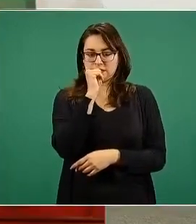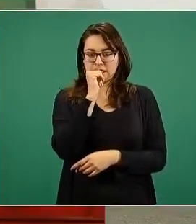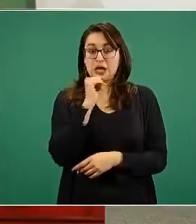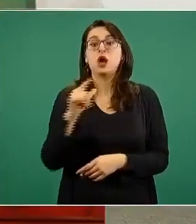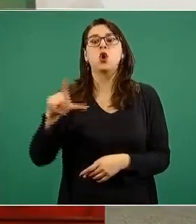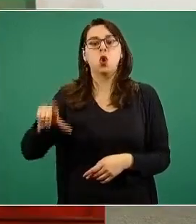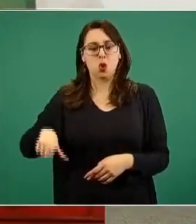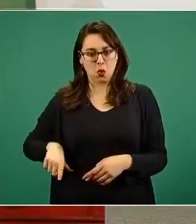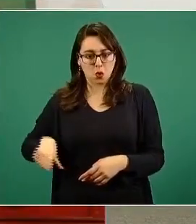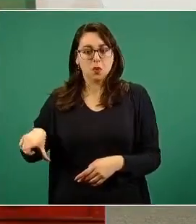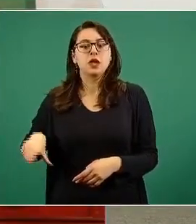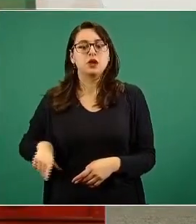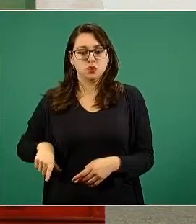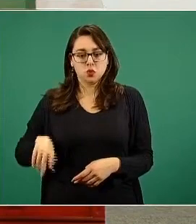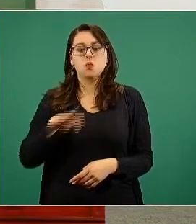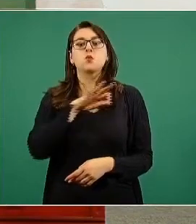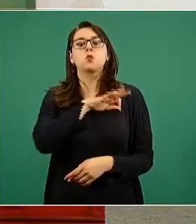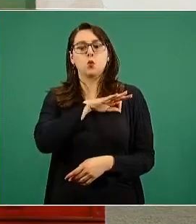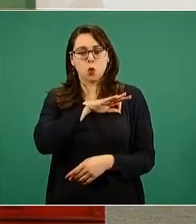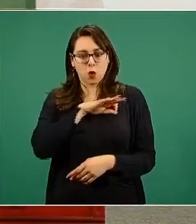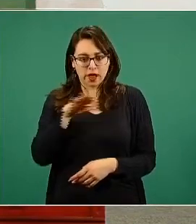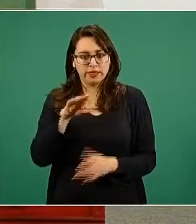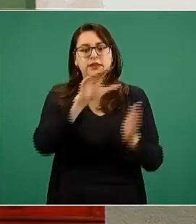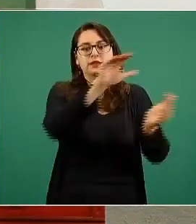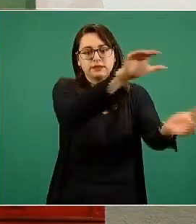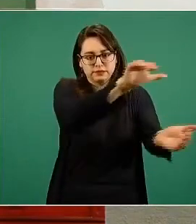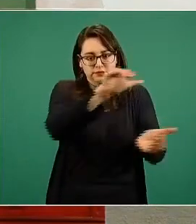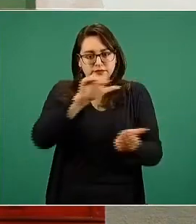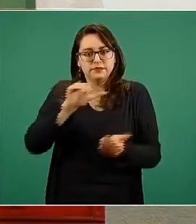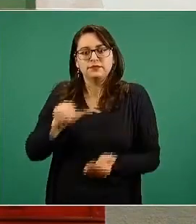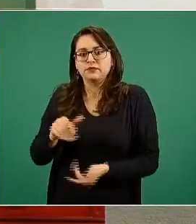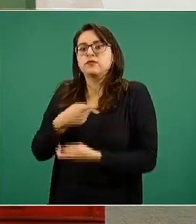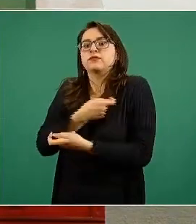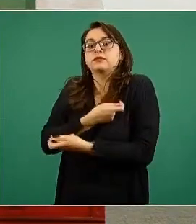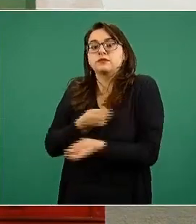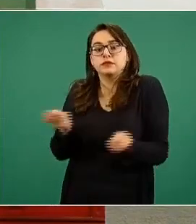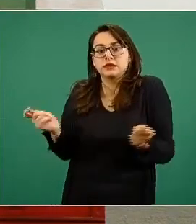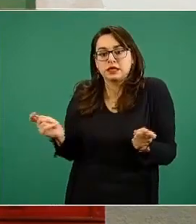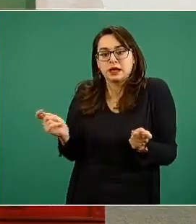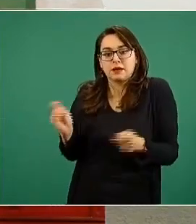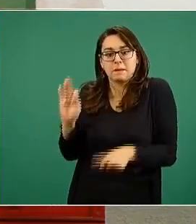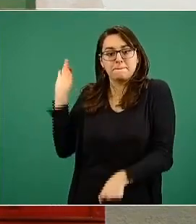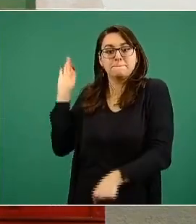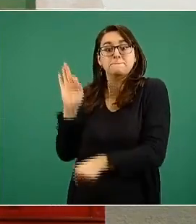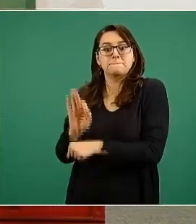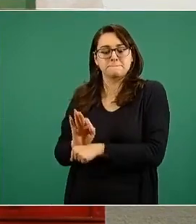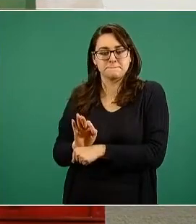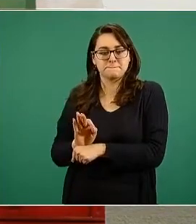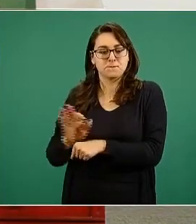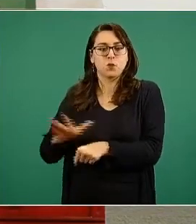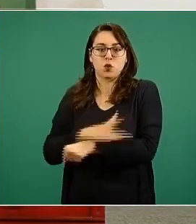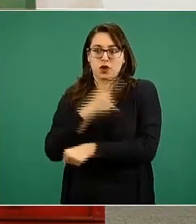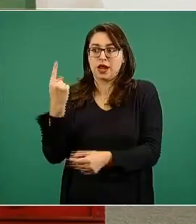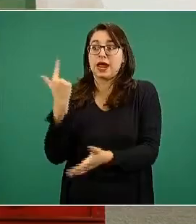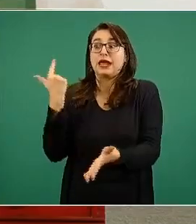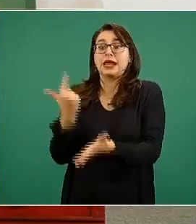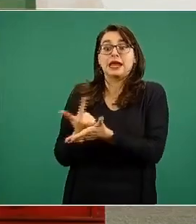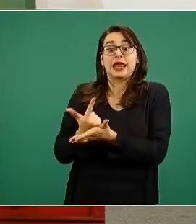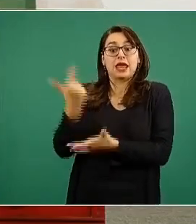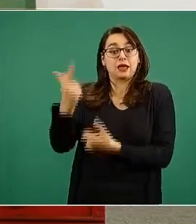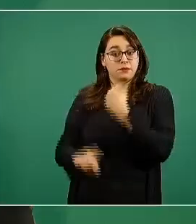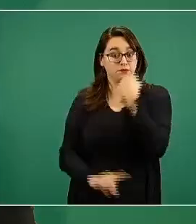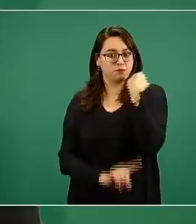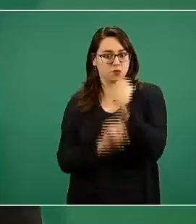¿Sí? Debemos de tener muy claro cuáles son las necesidades de farmacovigilancia de